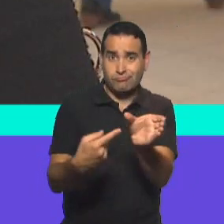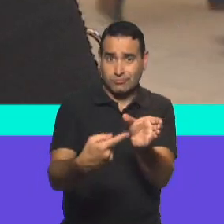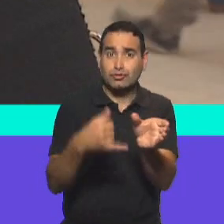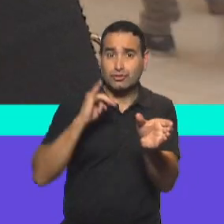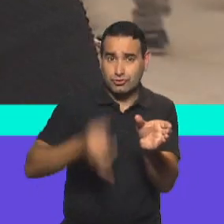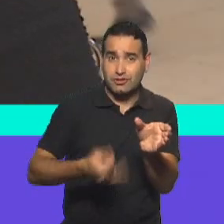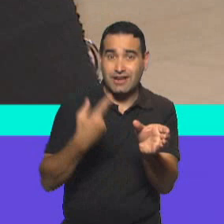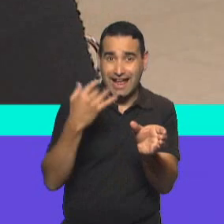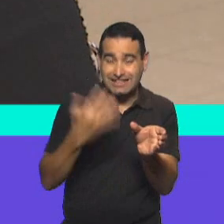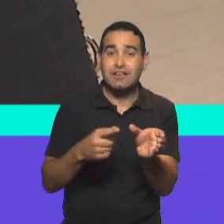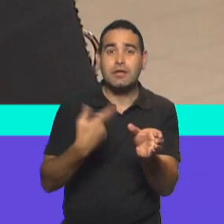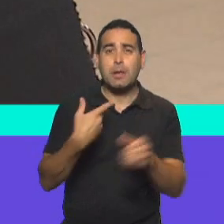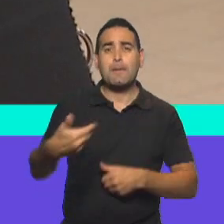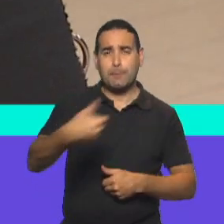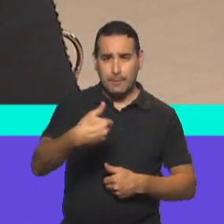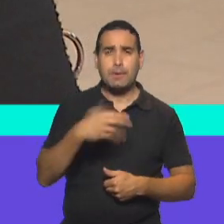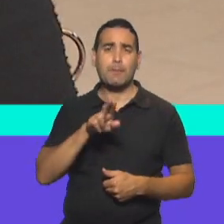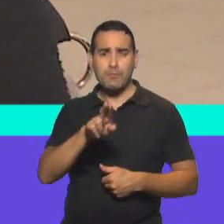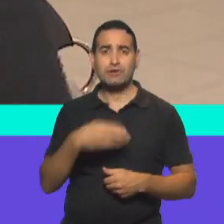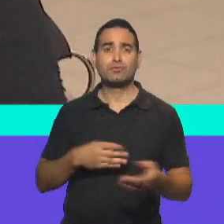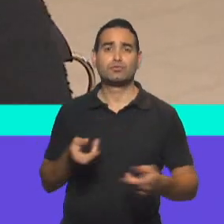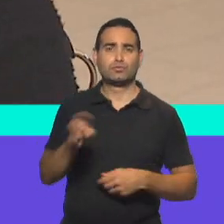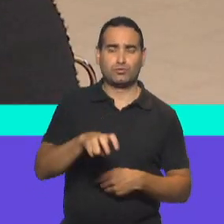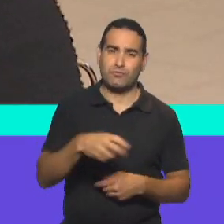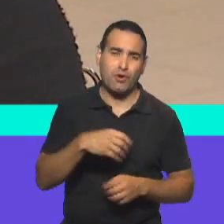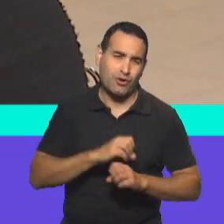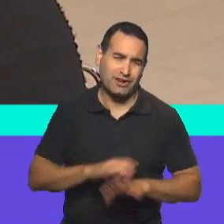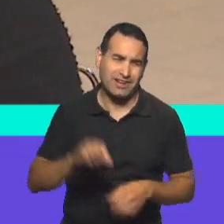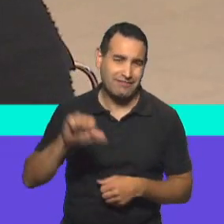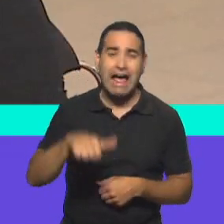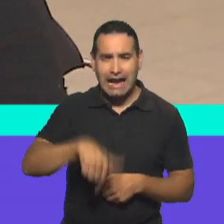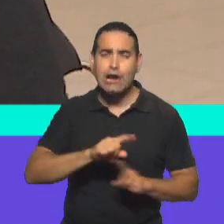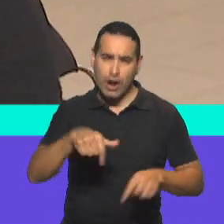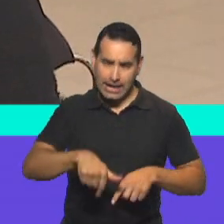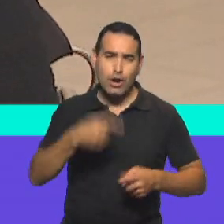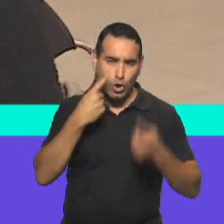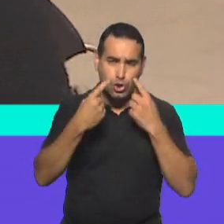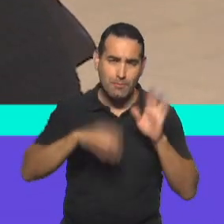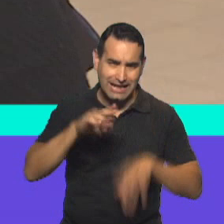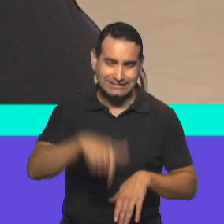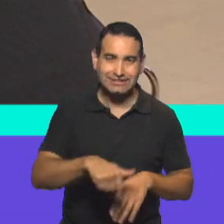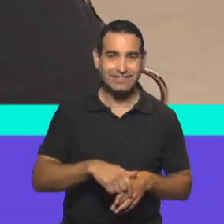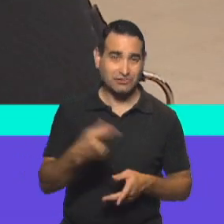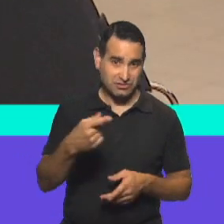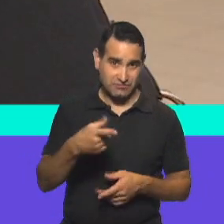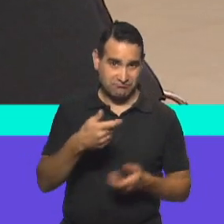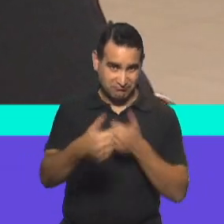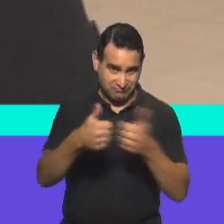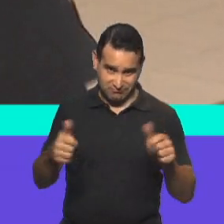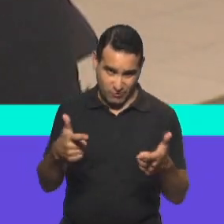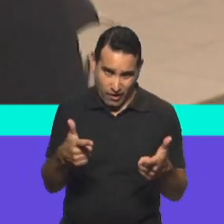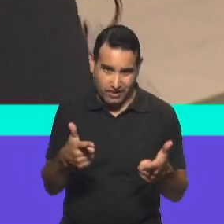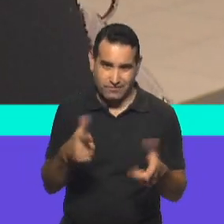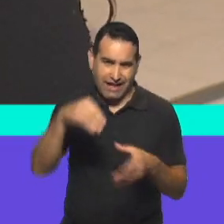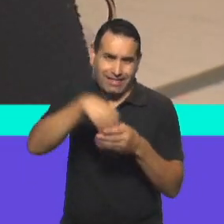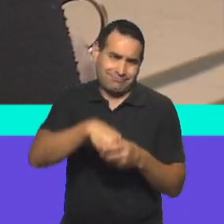así se viaja. Y te piden permiso para subir y es un desastre. Acá no, acá está más controlado. ¿No se respeta el distanciamiento social arriba